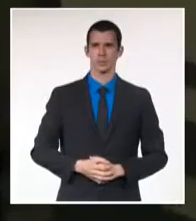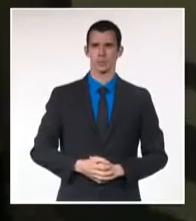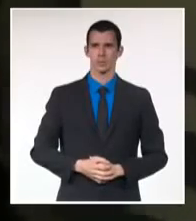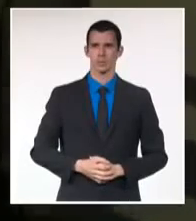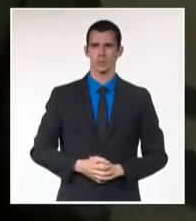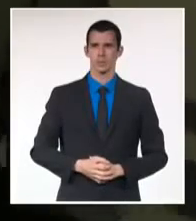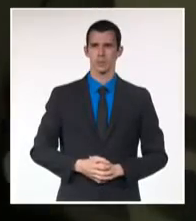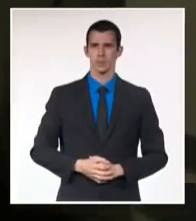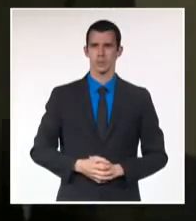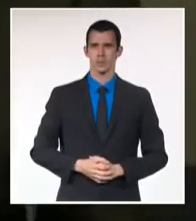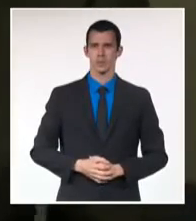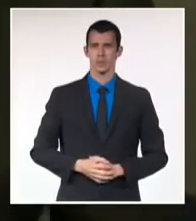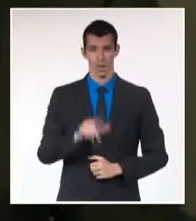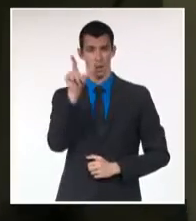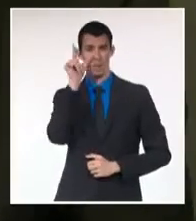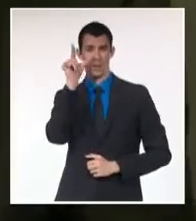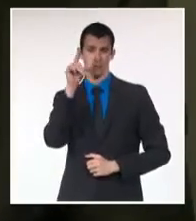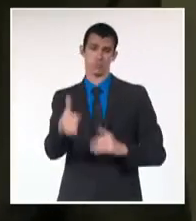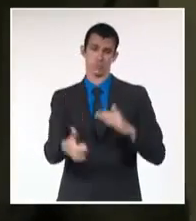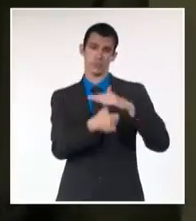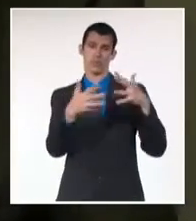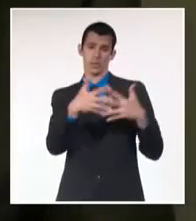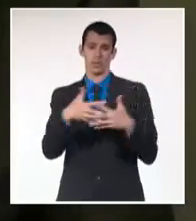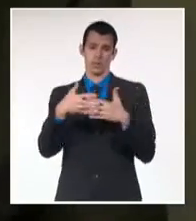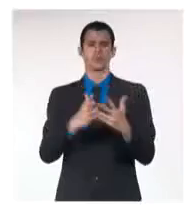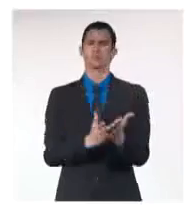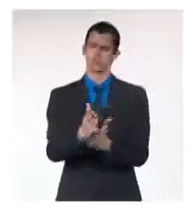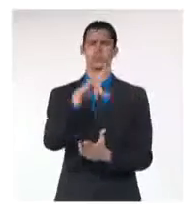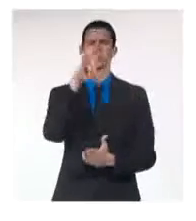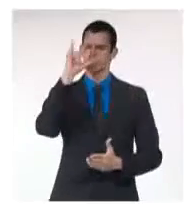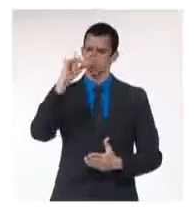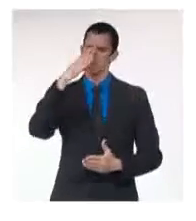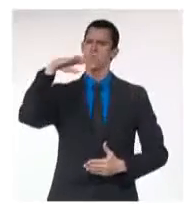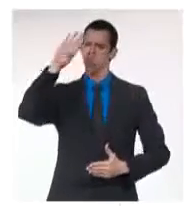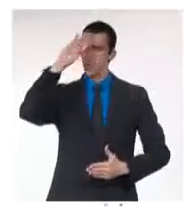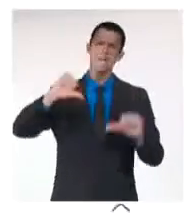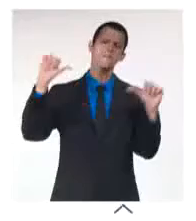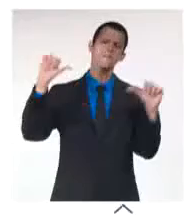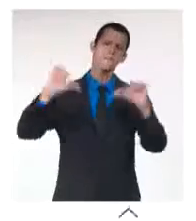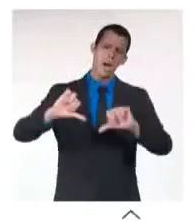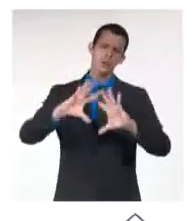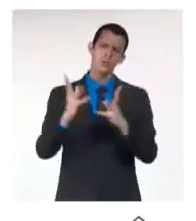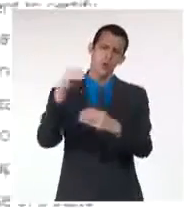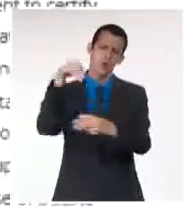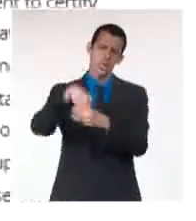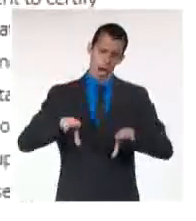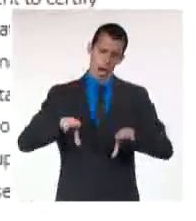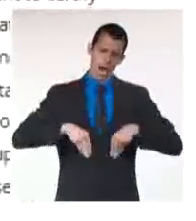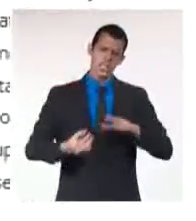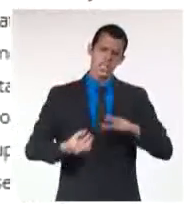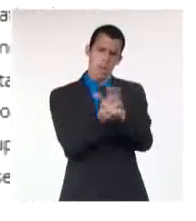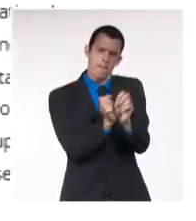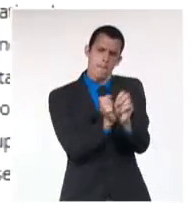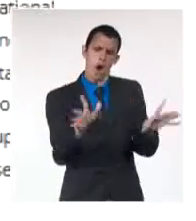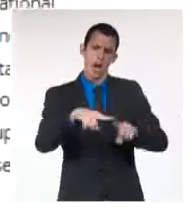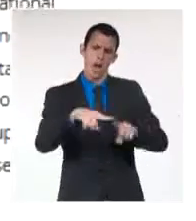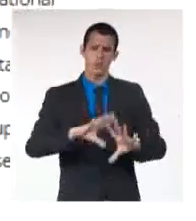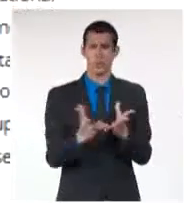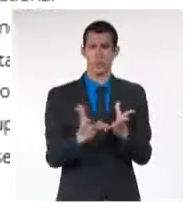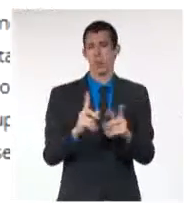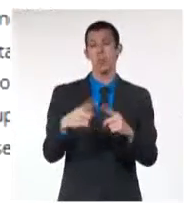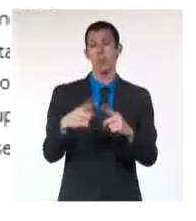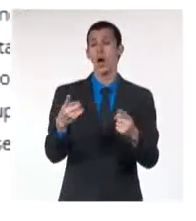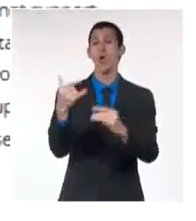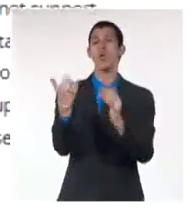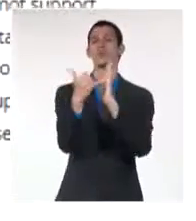Estado patrocinador del terrorismo con el propósito de calumniar a la isla, porque es una forma de justificar el bloqueo ilegal de los